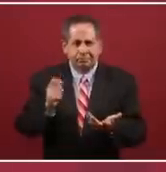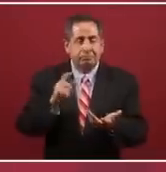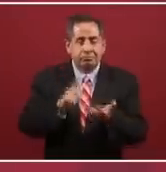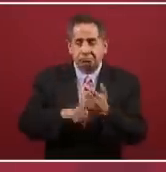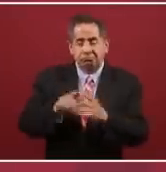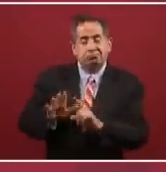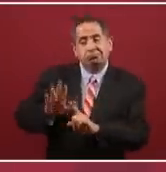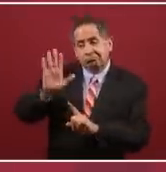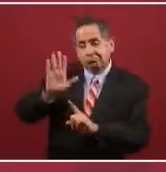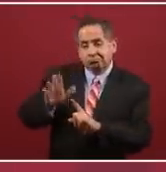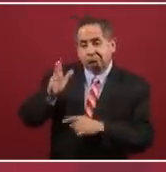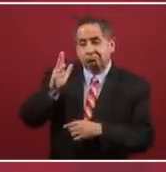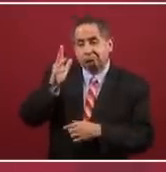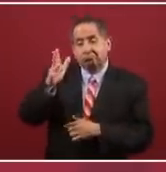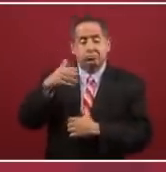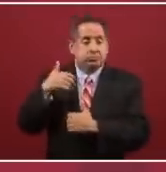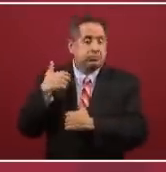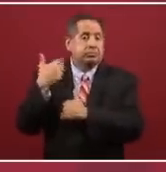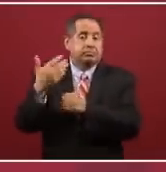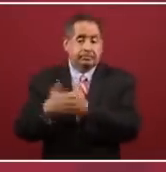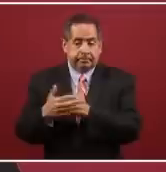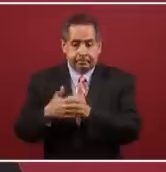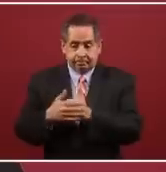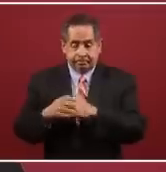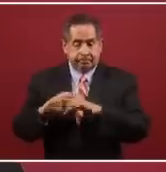indica que la próxima temporada